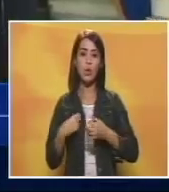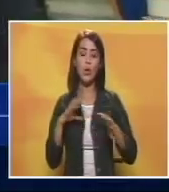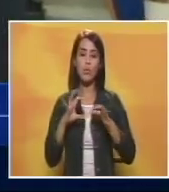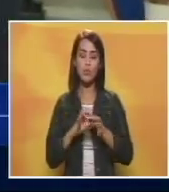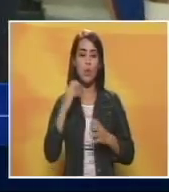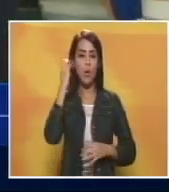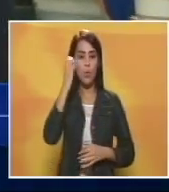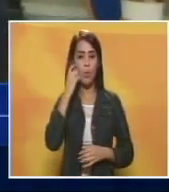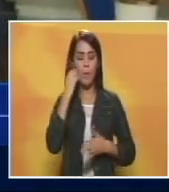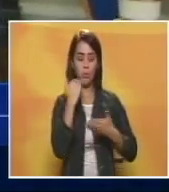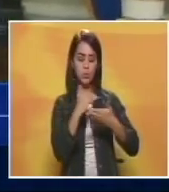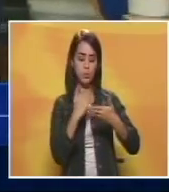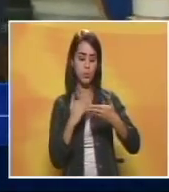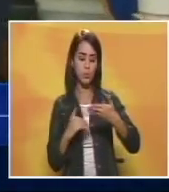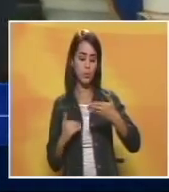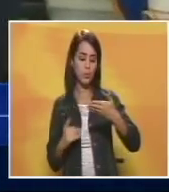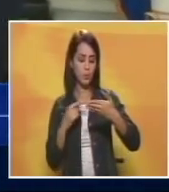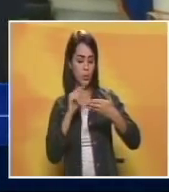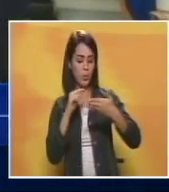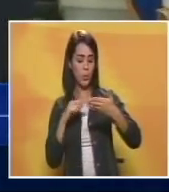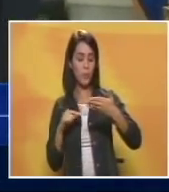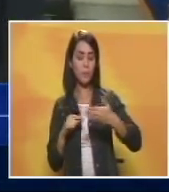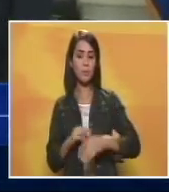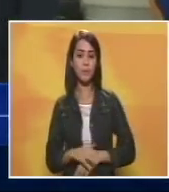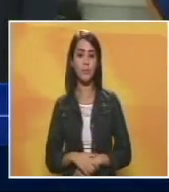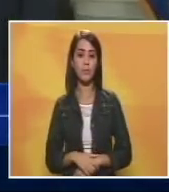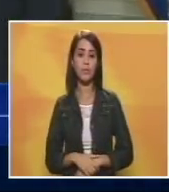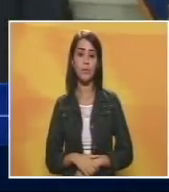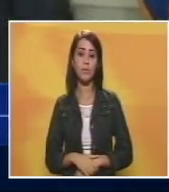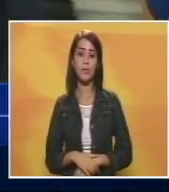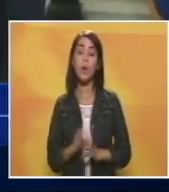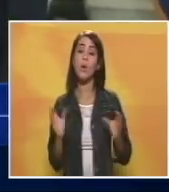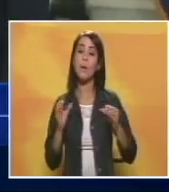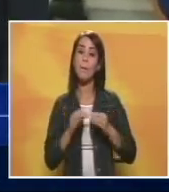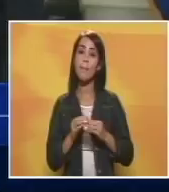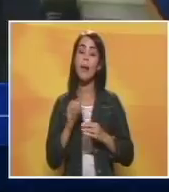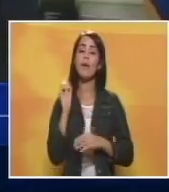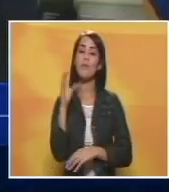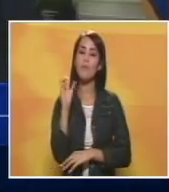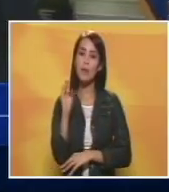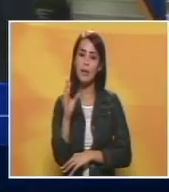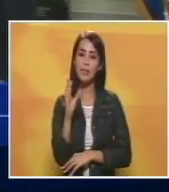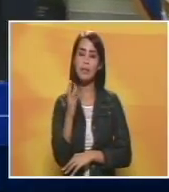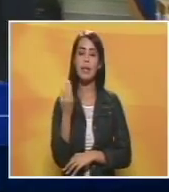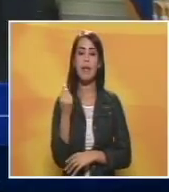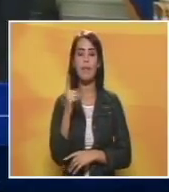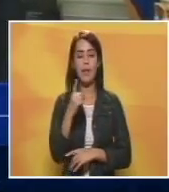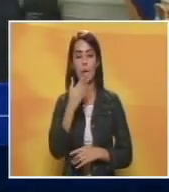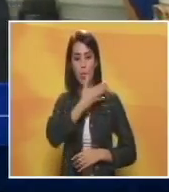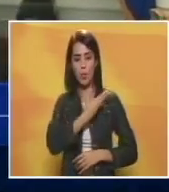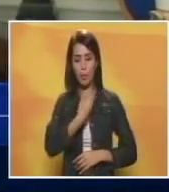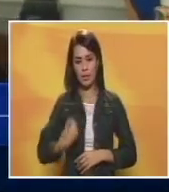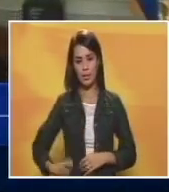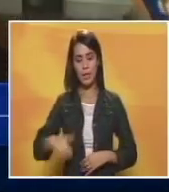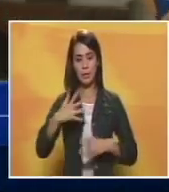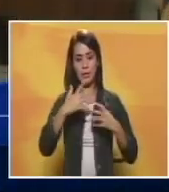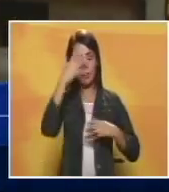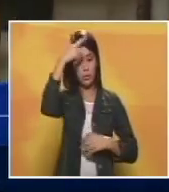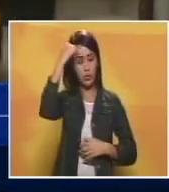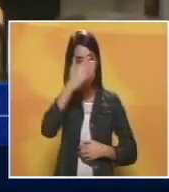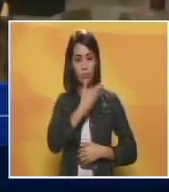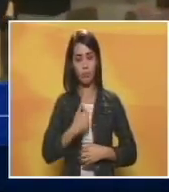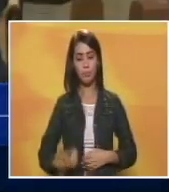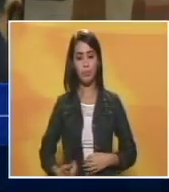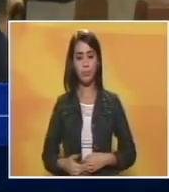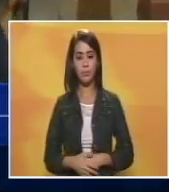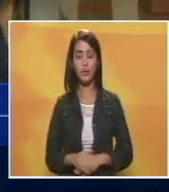como parte de su agenda. Se espera también que Macron tenga una conferencia de prensa con Trump, seguida de una visita al Departamento de